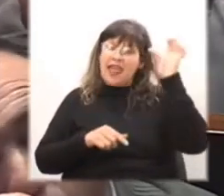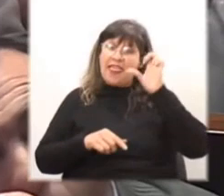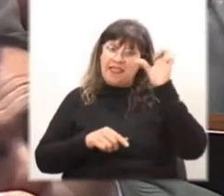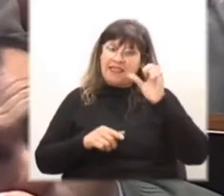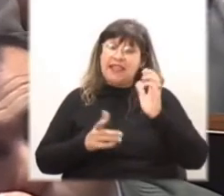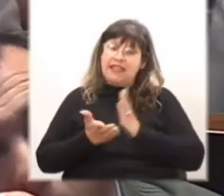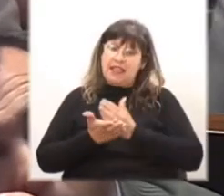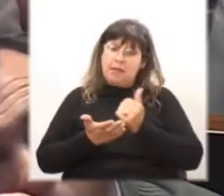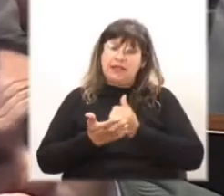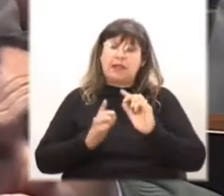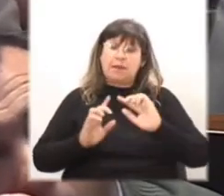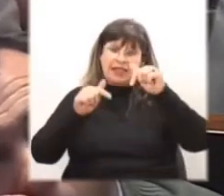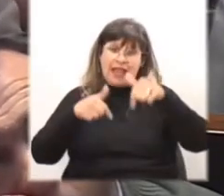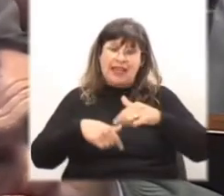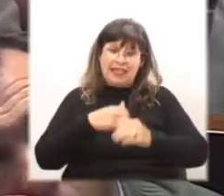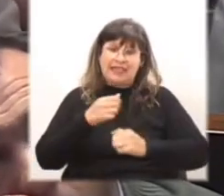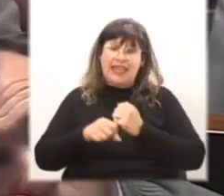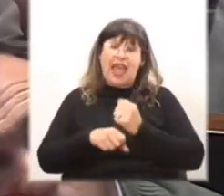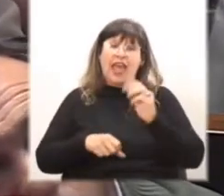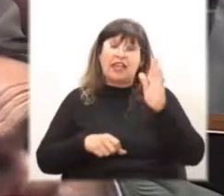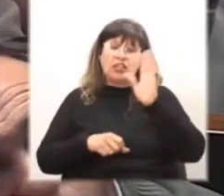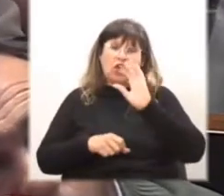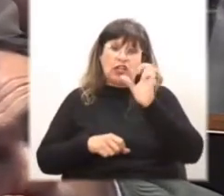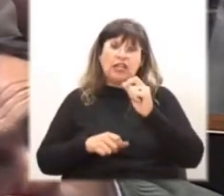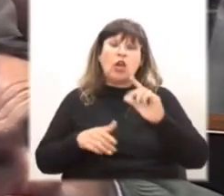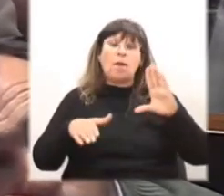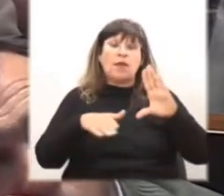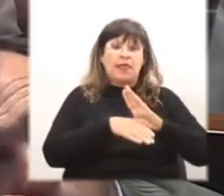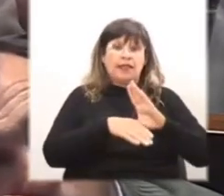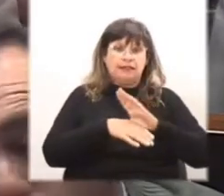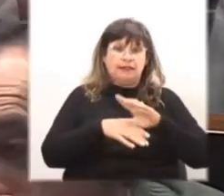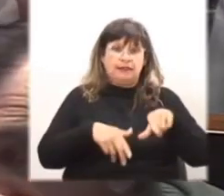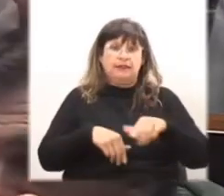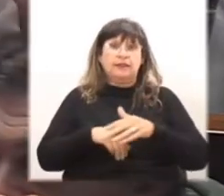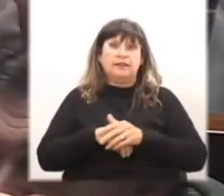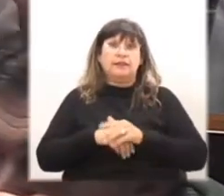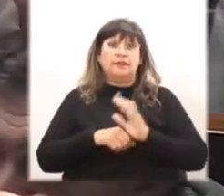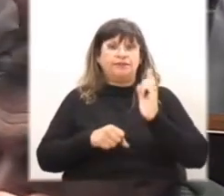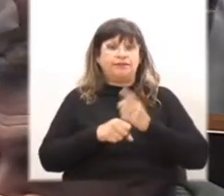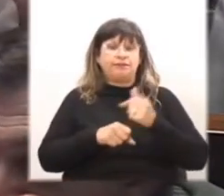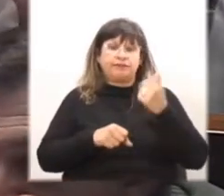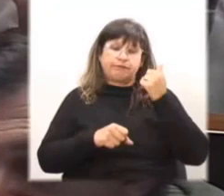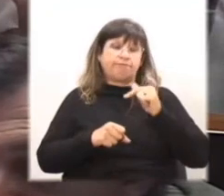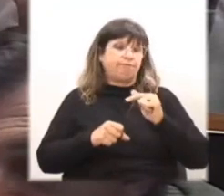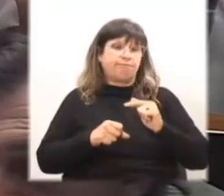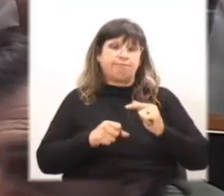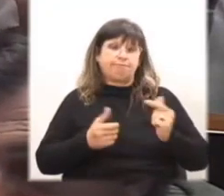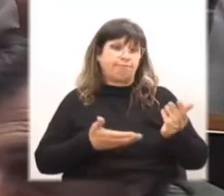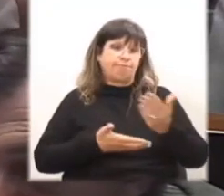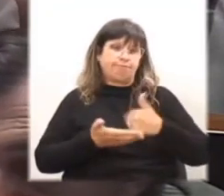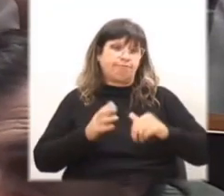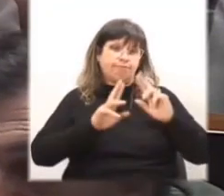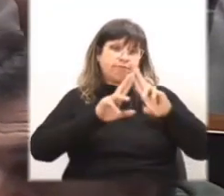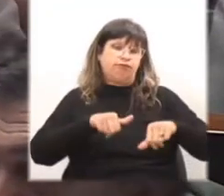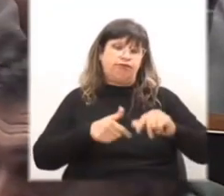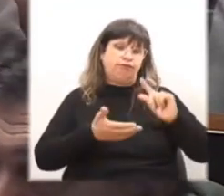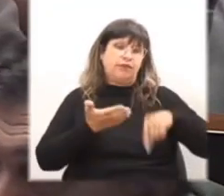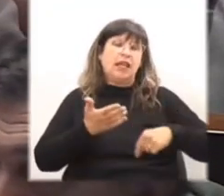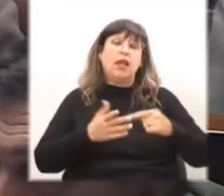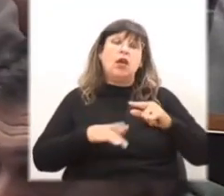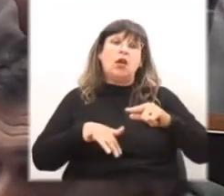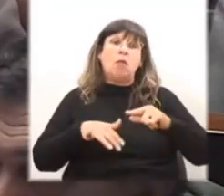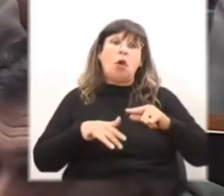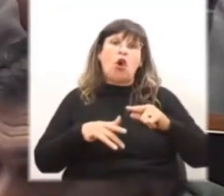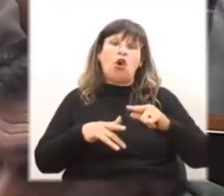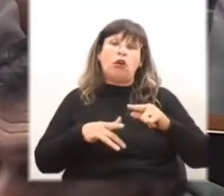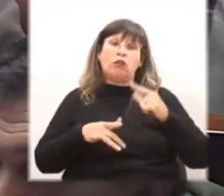En enero de este año, el Ministerio de Desarrollo Social resolvió rescindirle el contrato por varias faltas